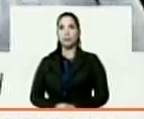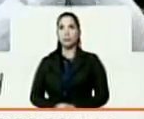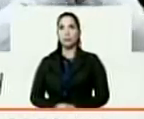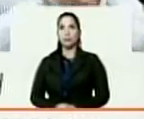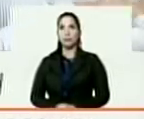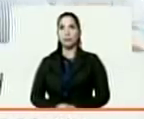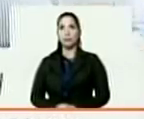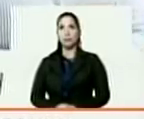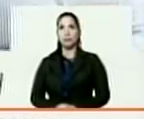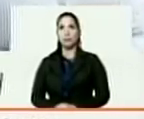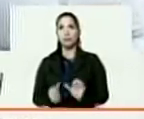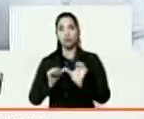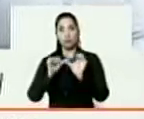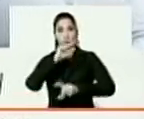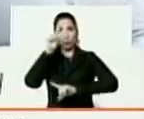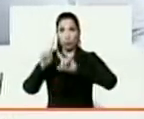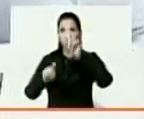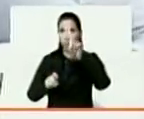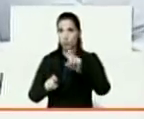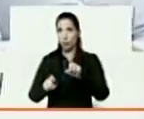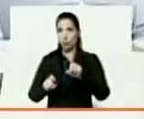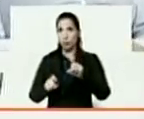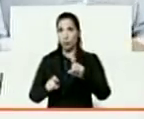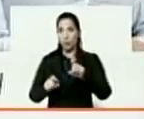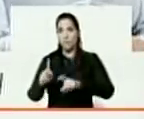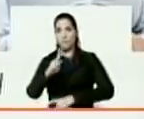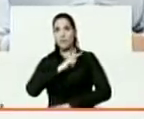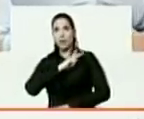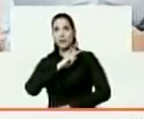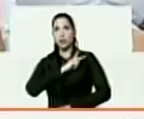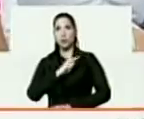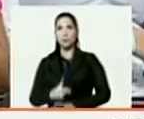la repregunta lo analice mayo venevisión